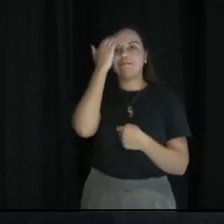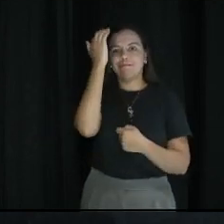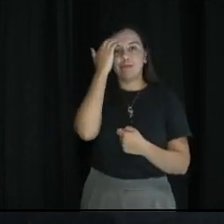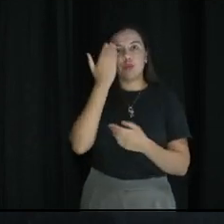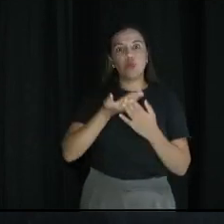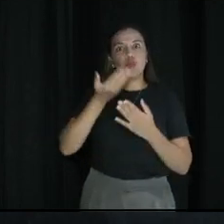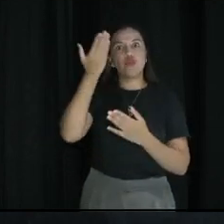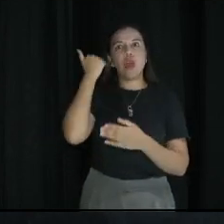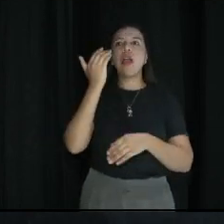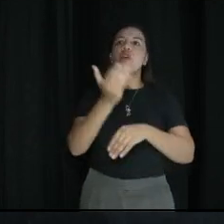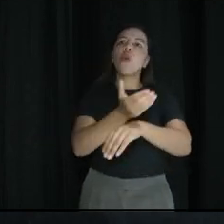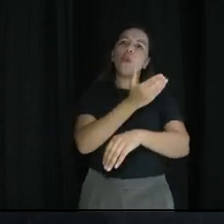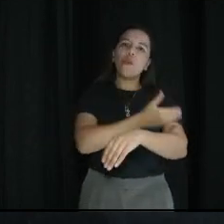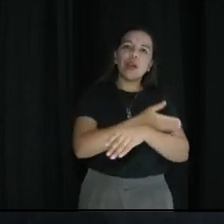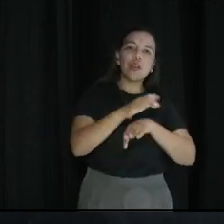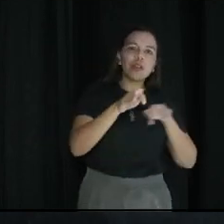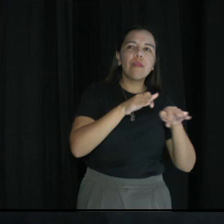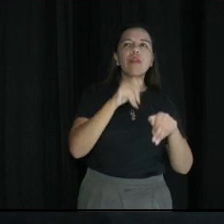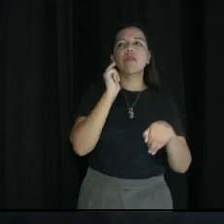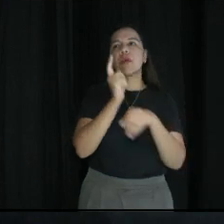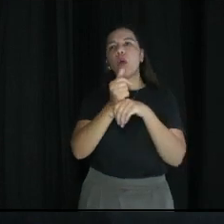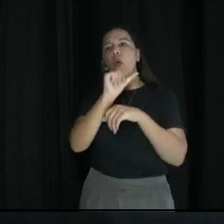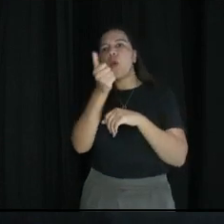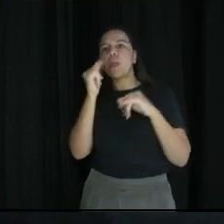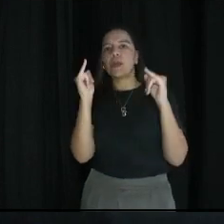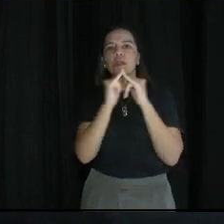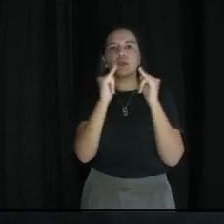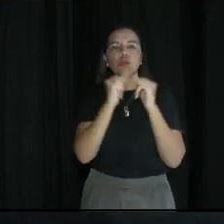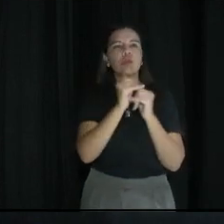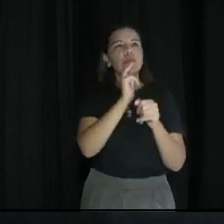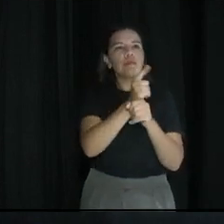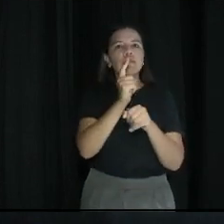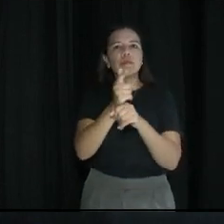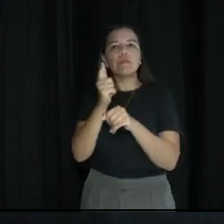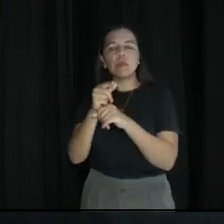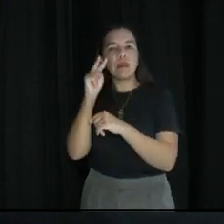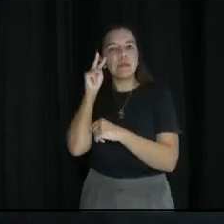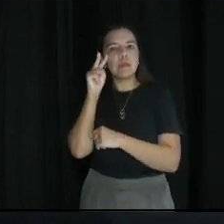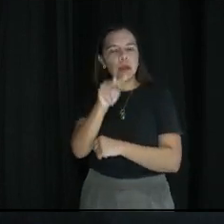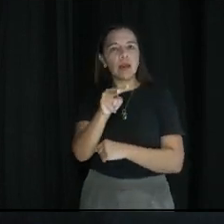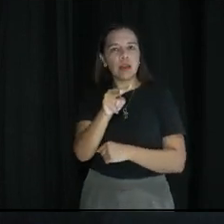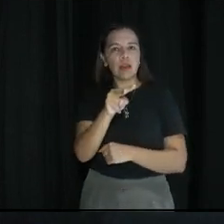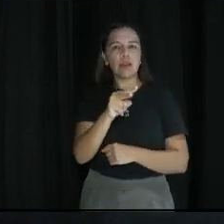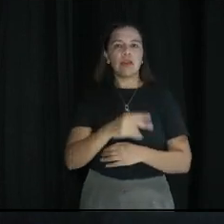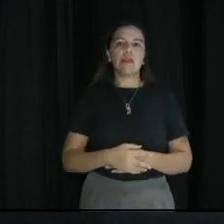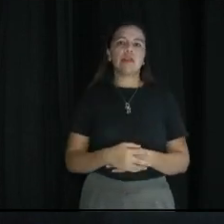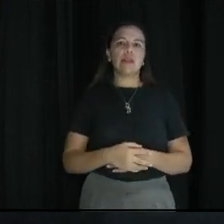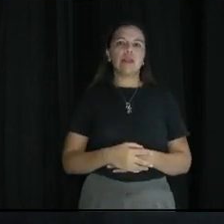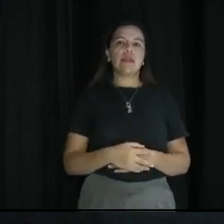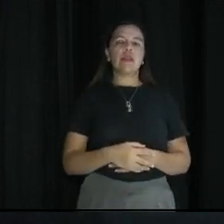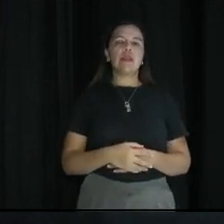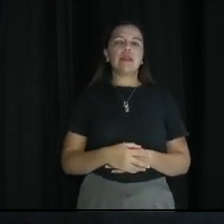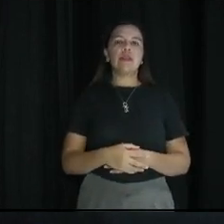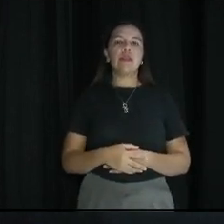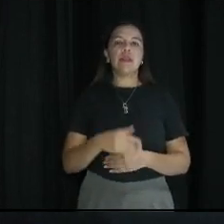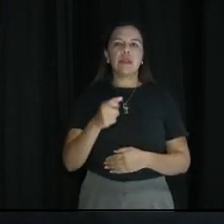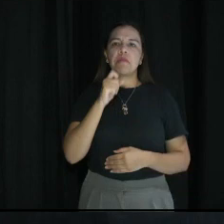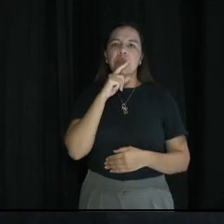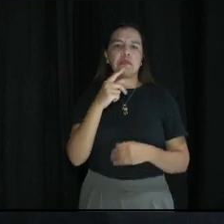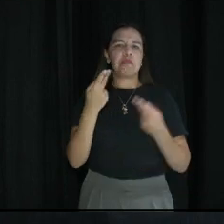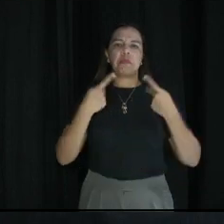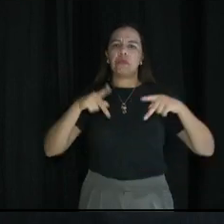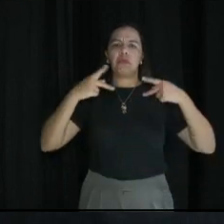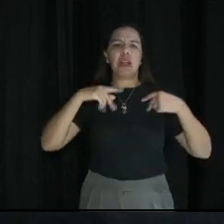desde compañeros de otras instituciones, algunas personas que han fungido como denunciantes y público en general